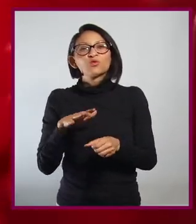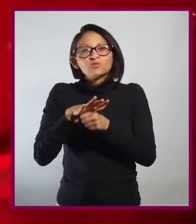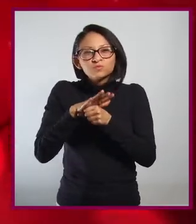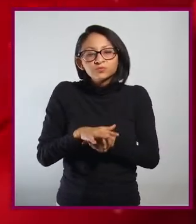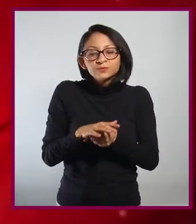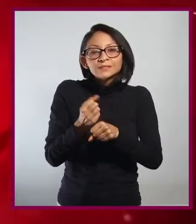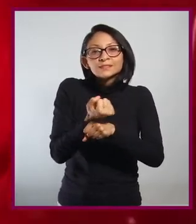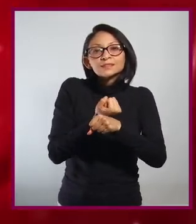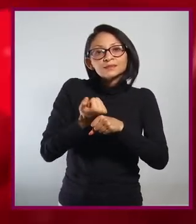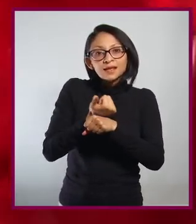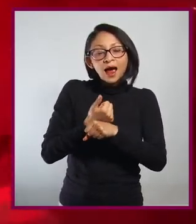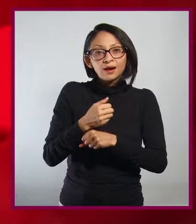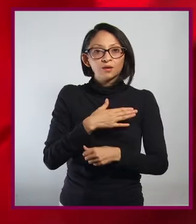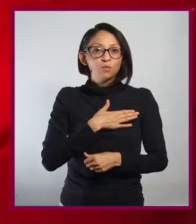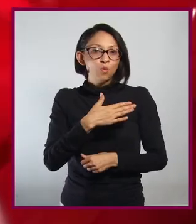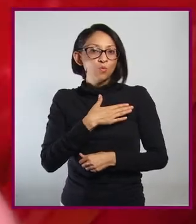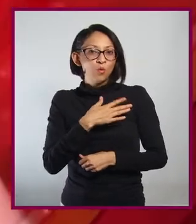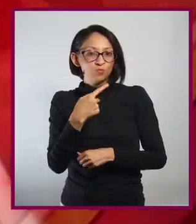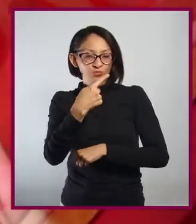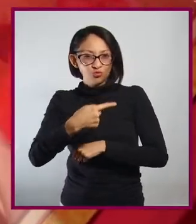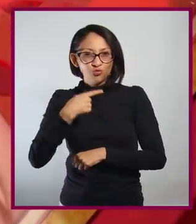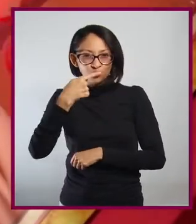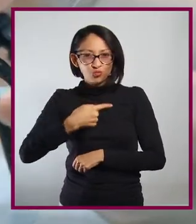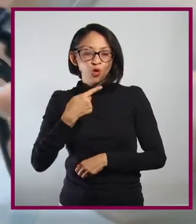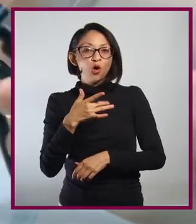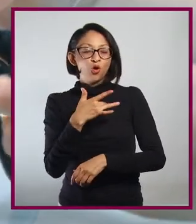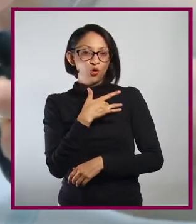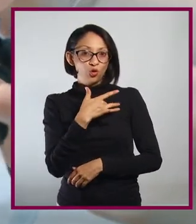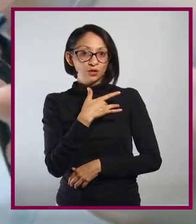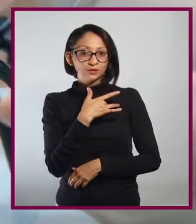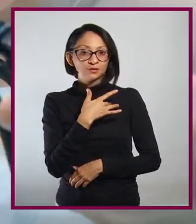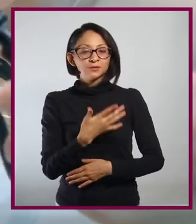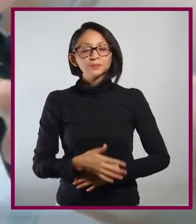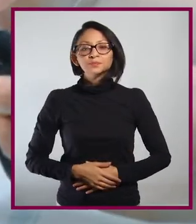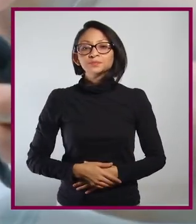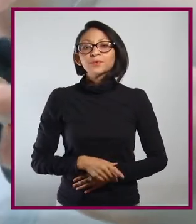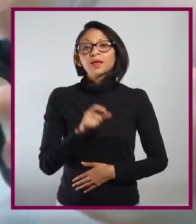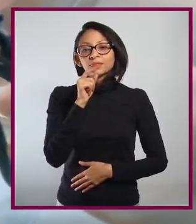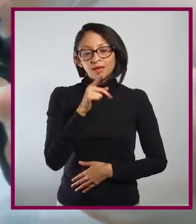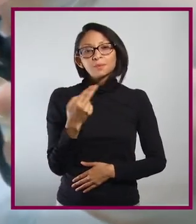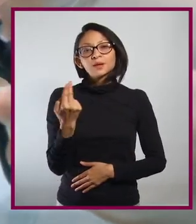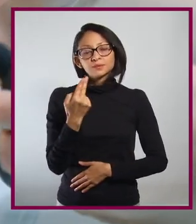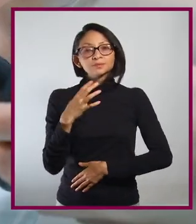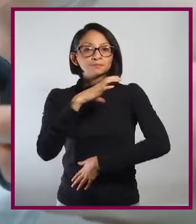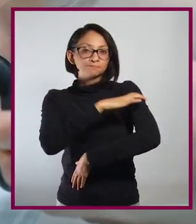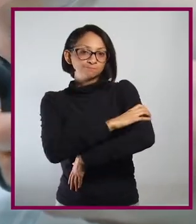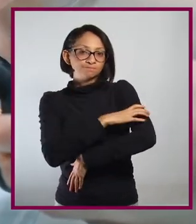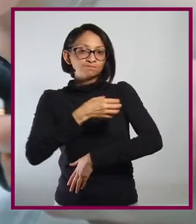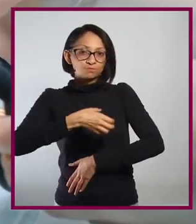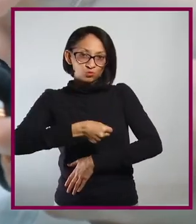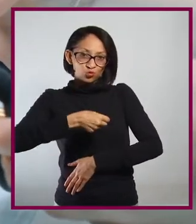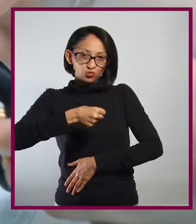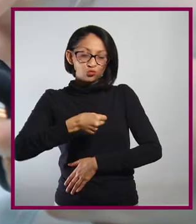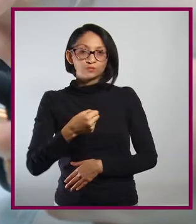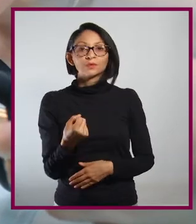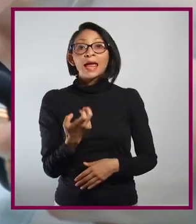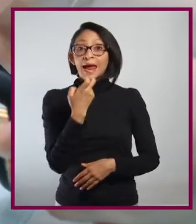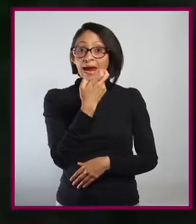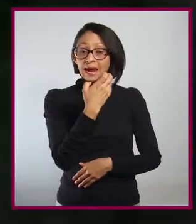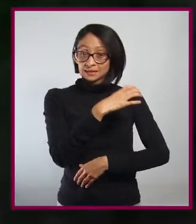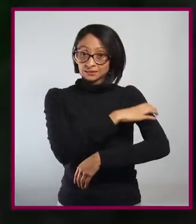las arterias al ser bombeada por el corazón y se mide con un esfigmomanómetro o